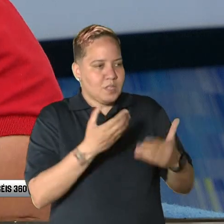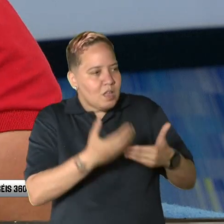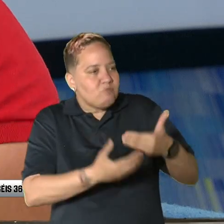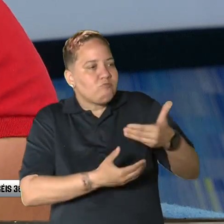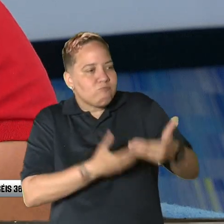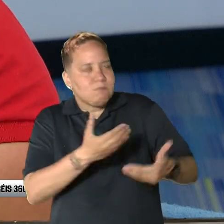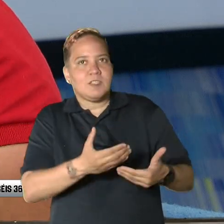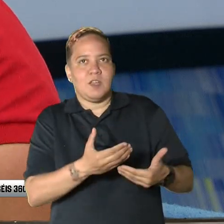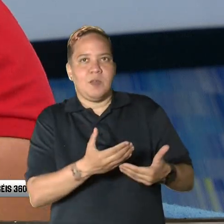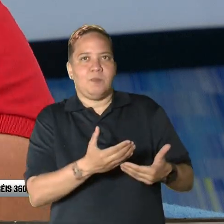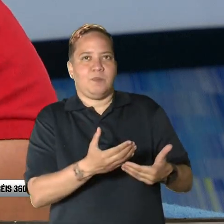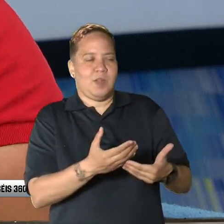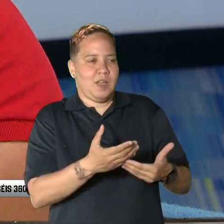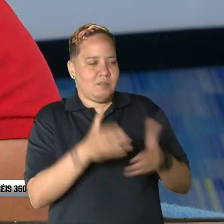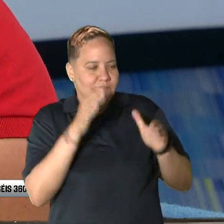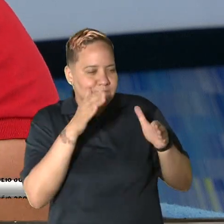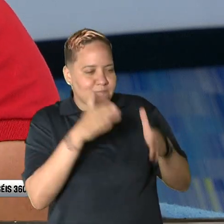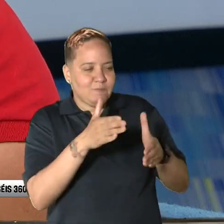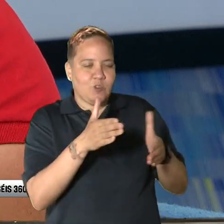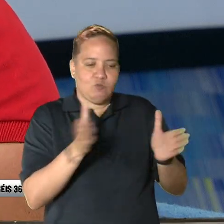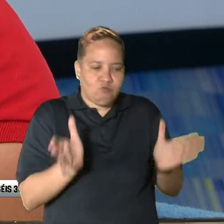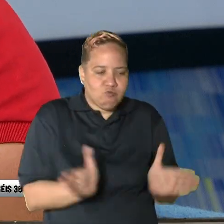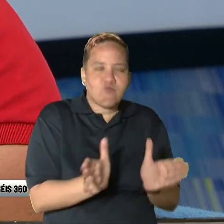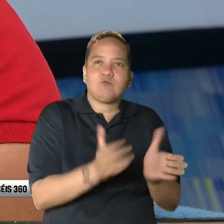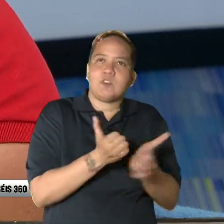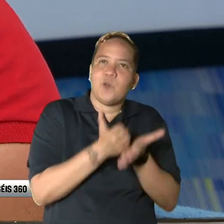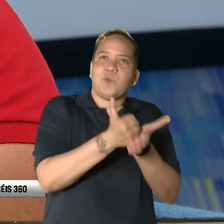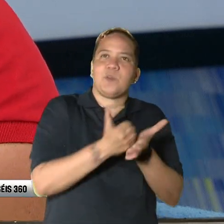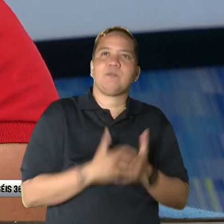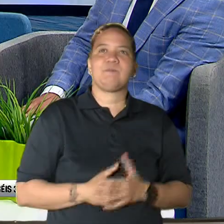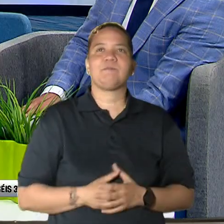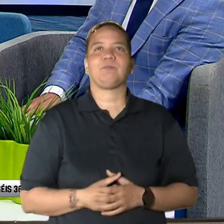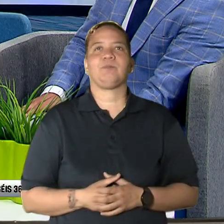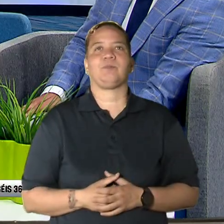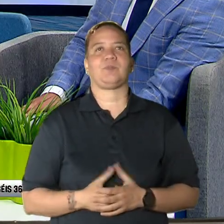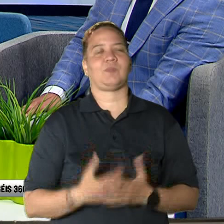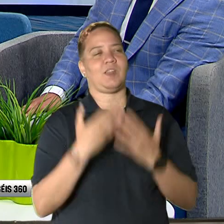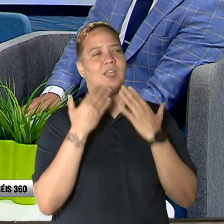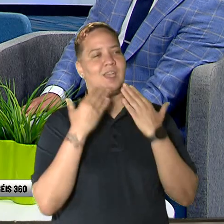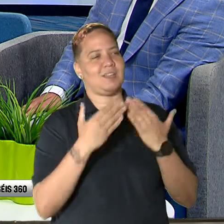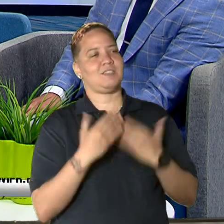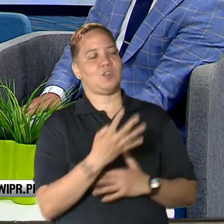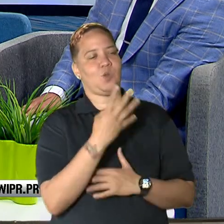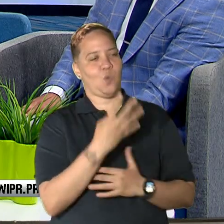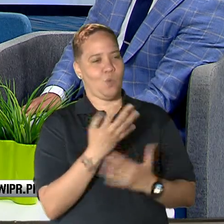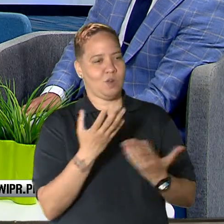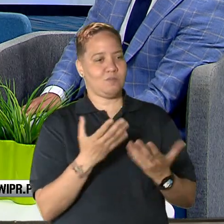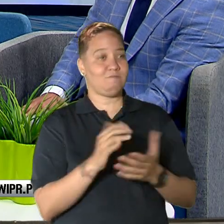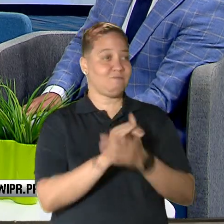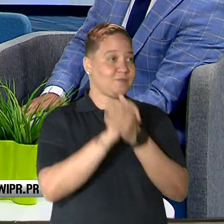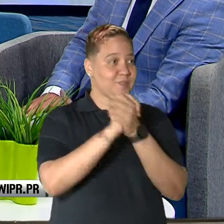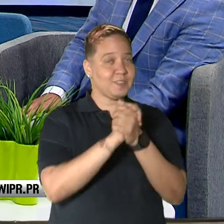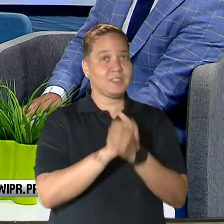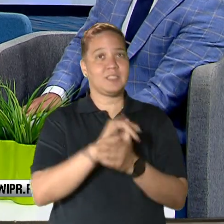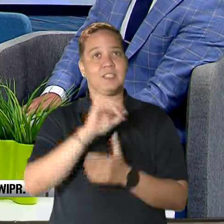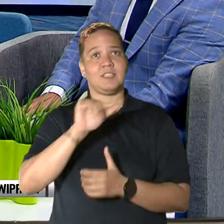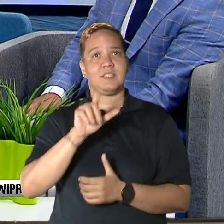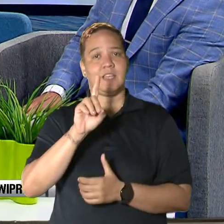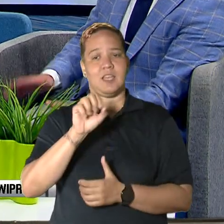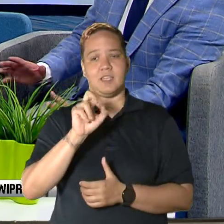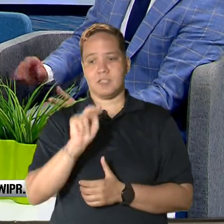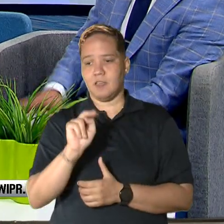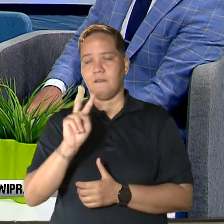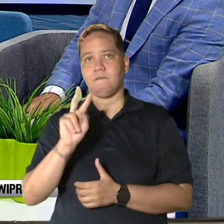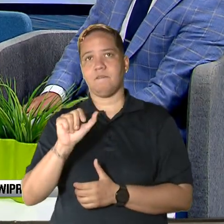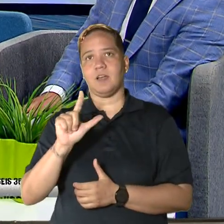y darle un poquito más de enfoque y ahí poderle ayudarlo Muchas gracias a los cuatro por estar aquí Muchas felicidades Jaden Valentina y